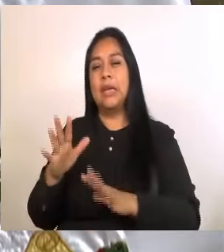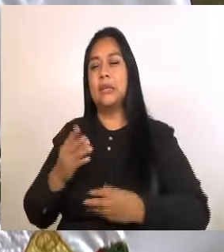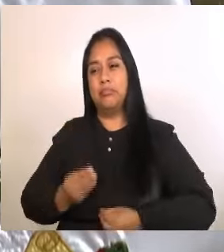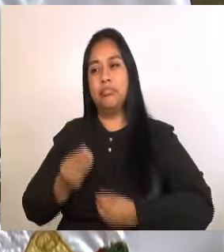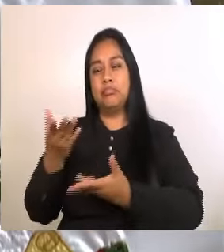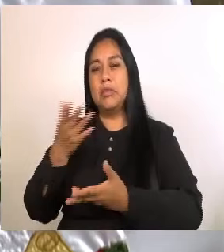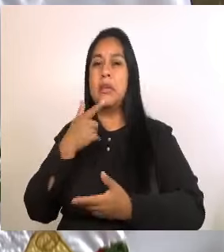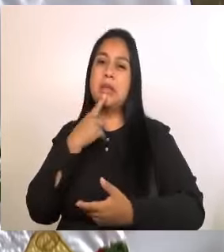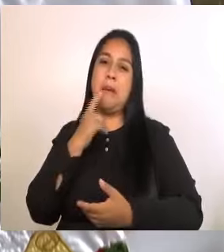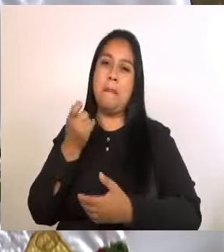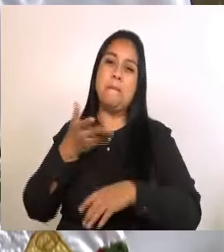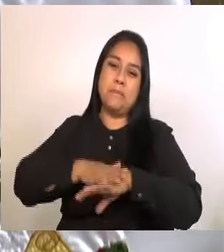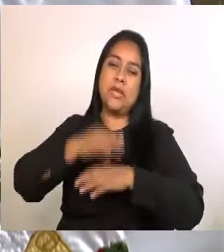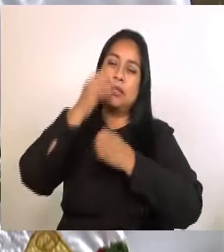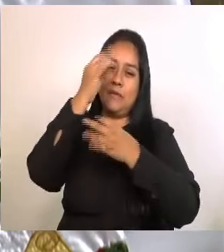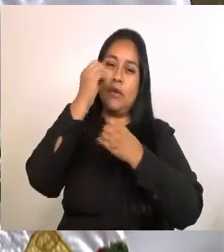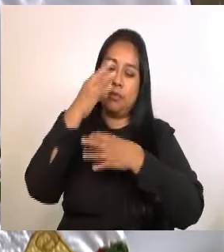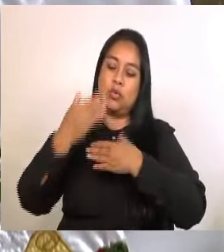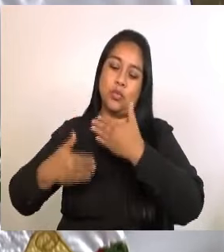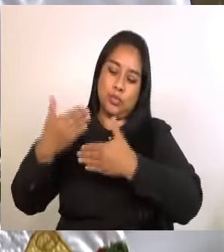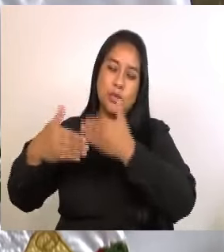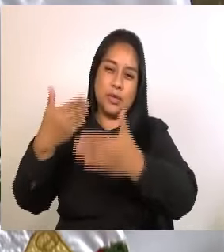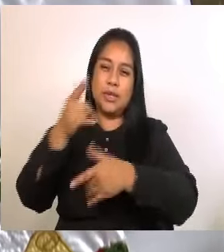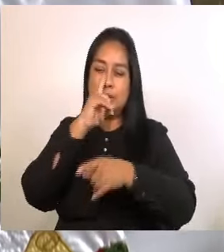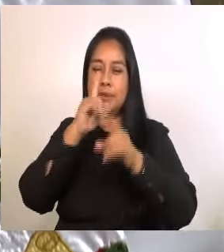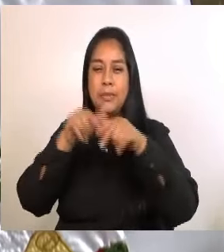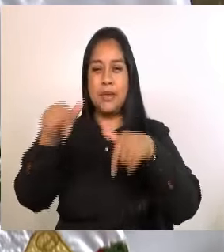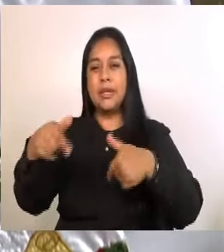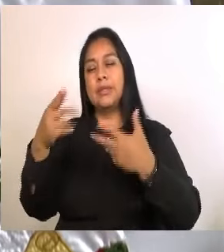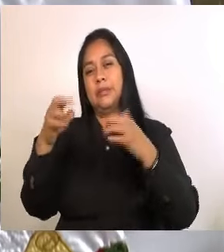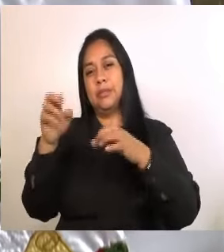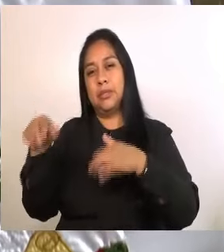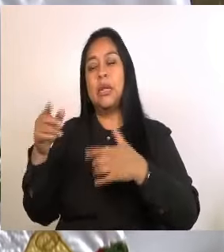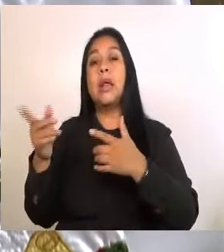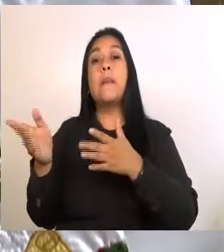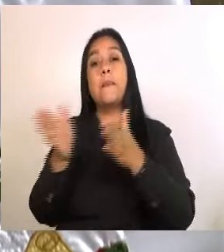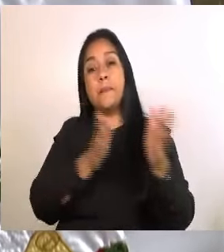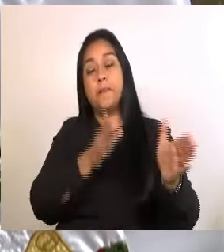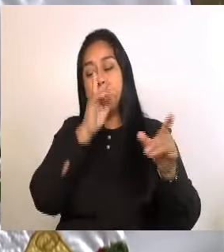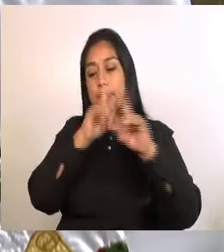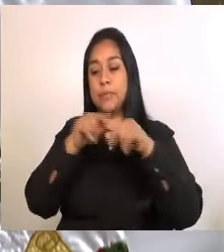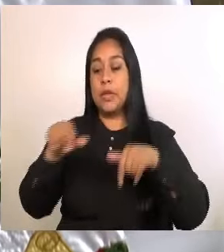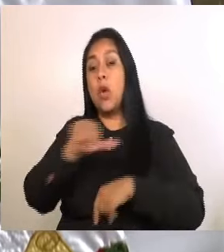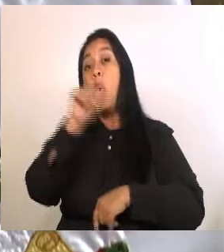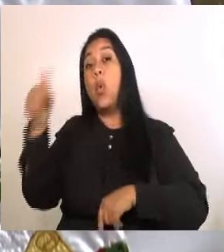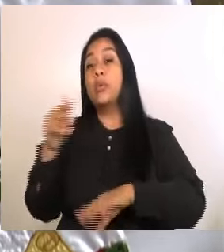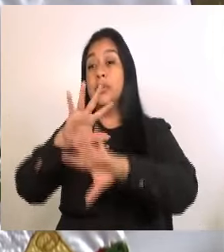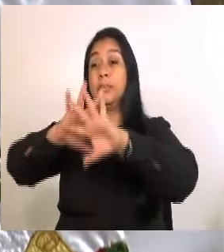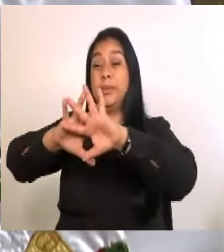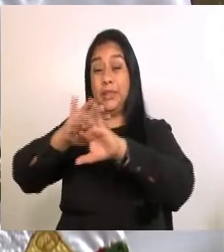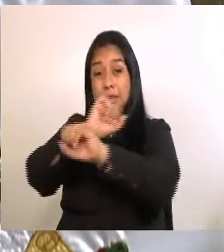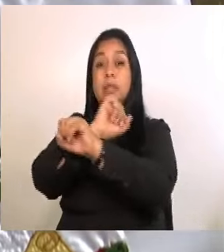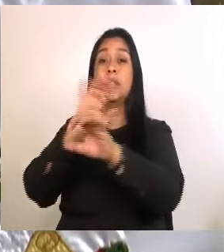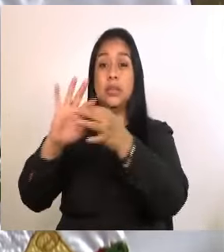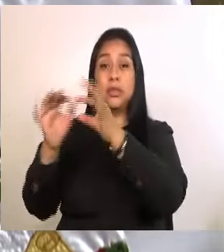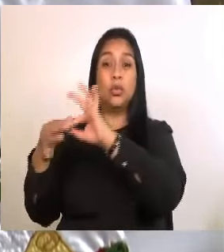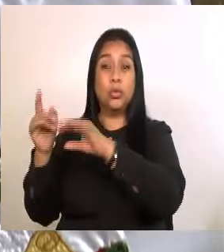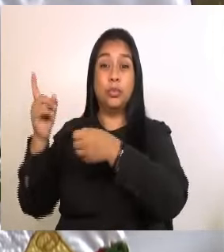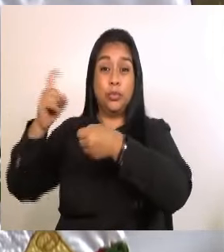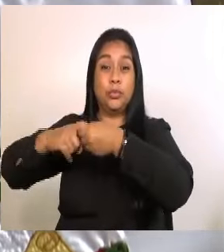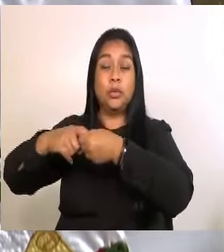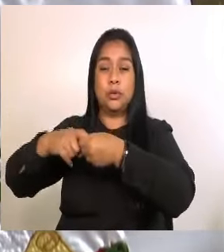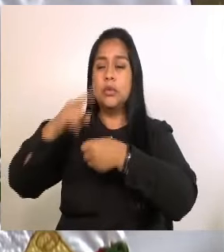va a salir mucha más información sobre estas personas. En cuanto a otros prisioneros políticos, sí, claramente hay otros